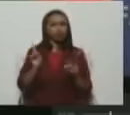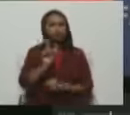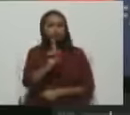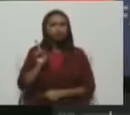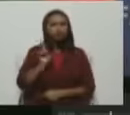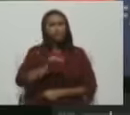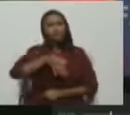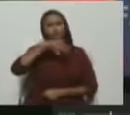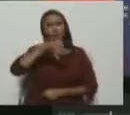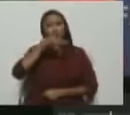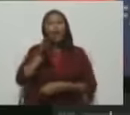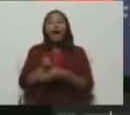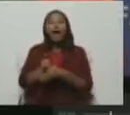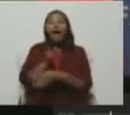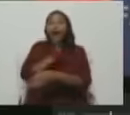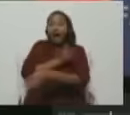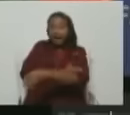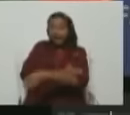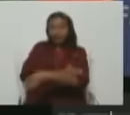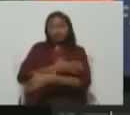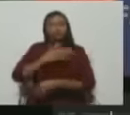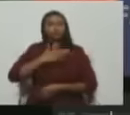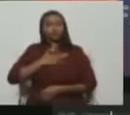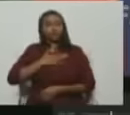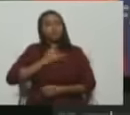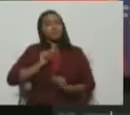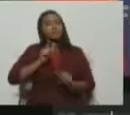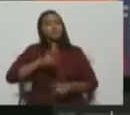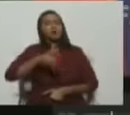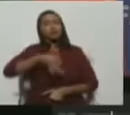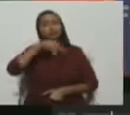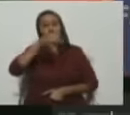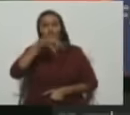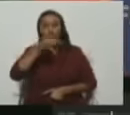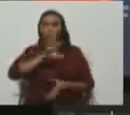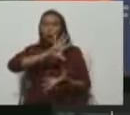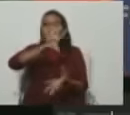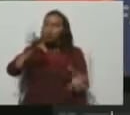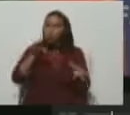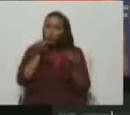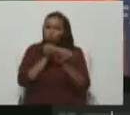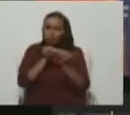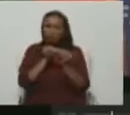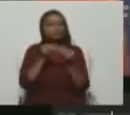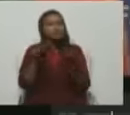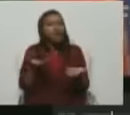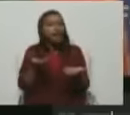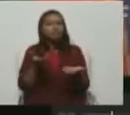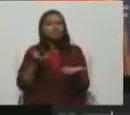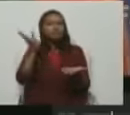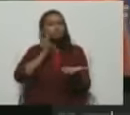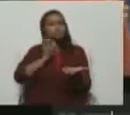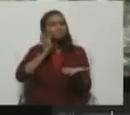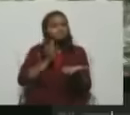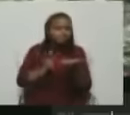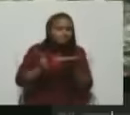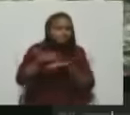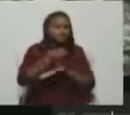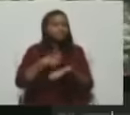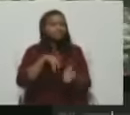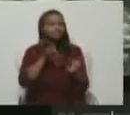me precedieron en esta palabra, en esta oportunidad de palabra, recogen verdaderamente el sentimiento